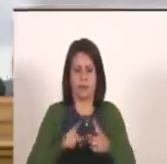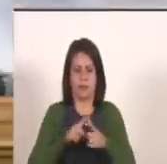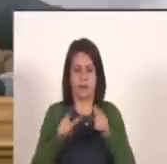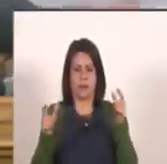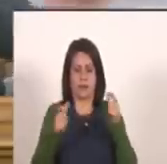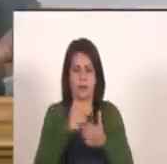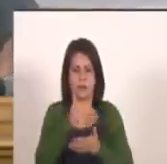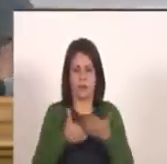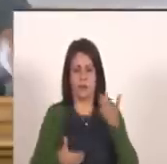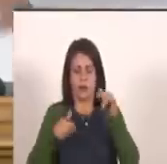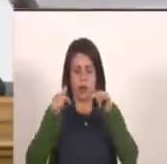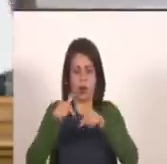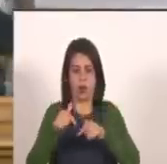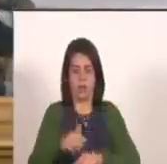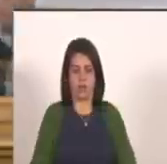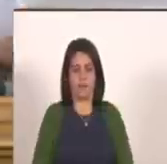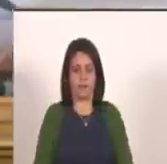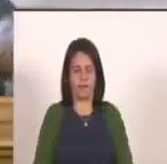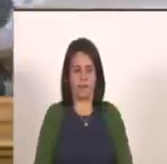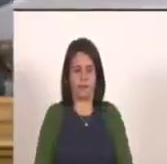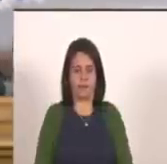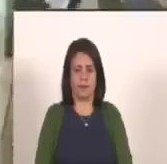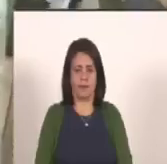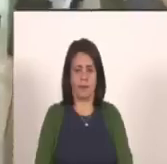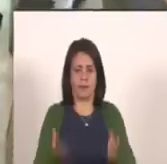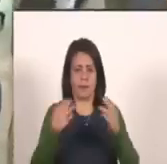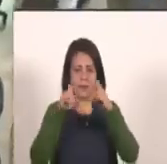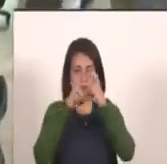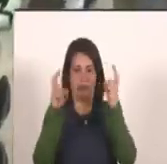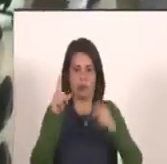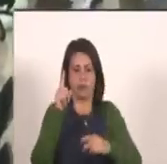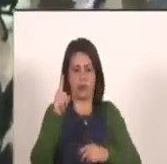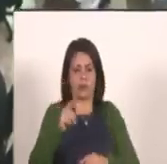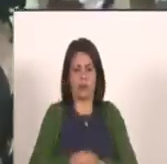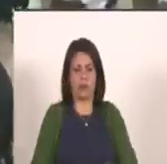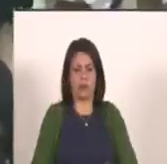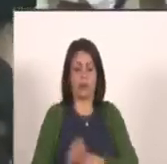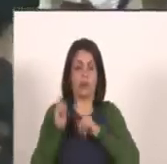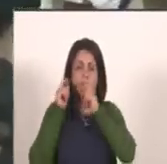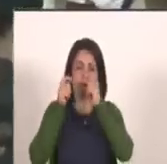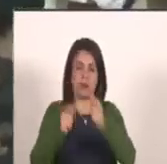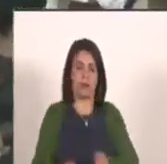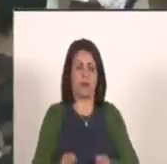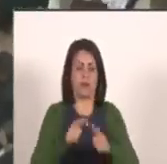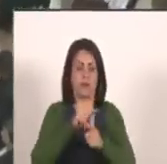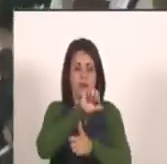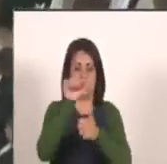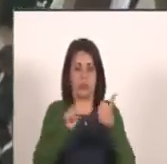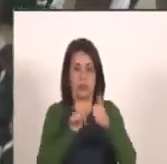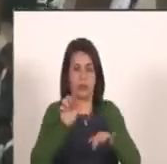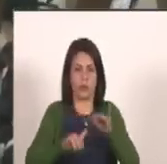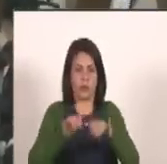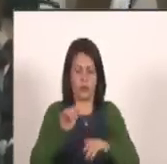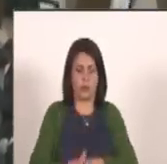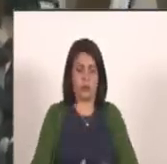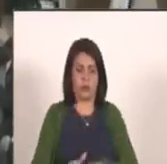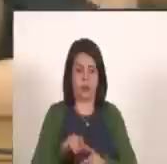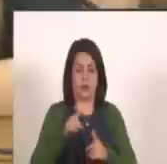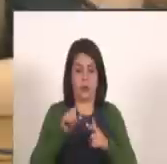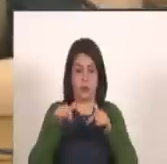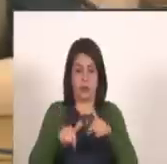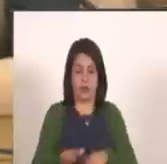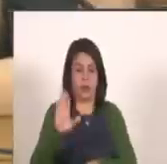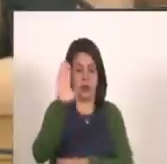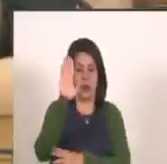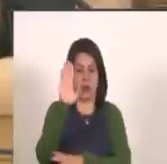la propuesta del orden del día. Punto número 1. Designación de una subsecretaria o